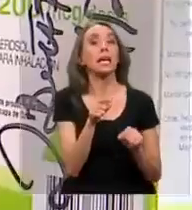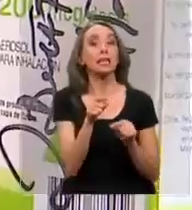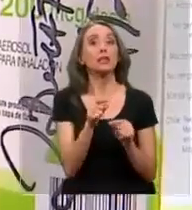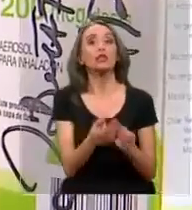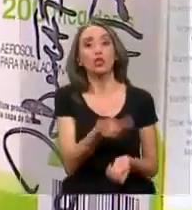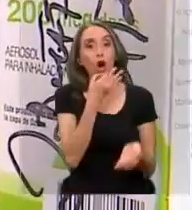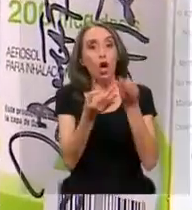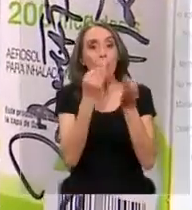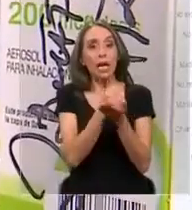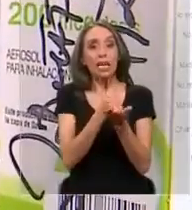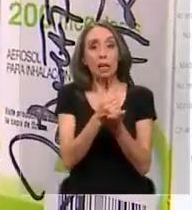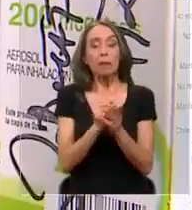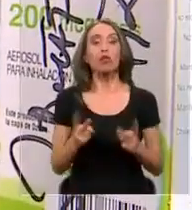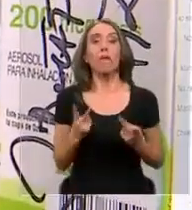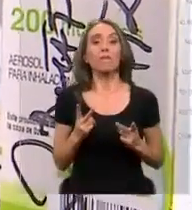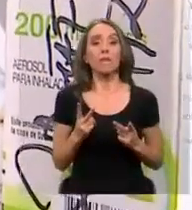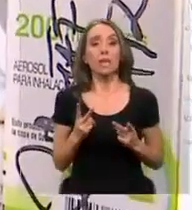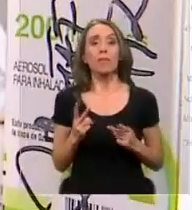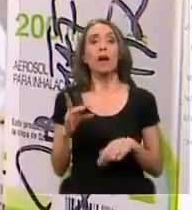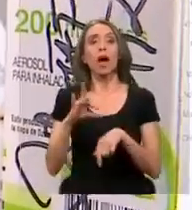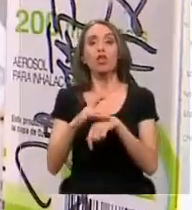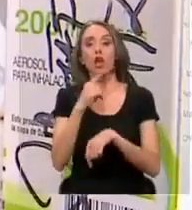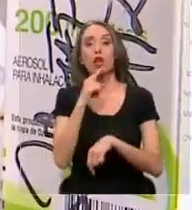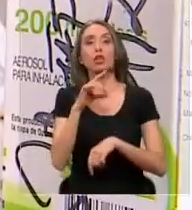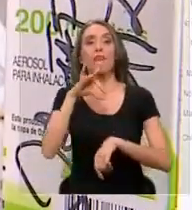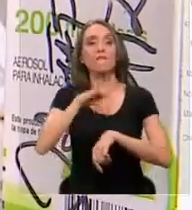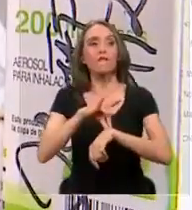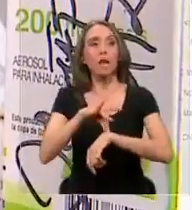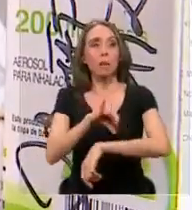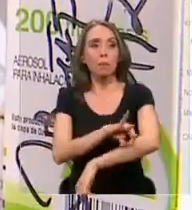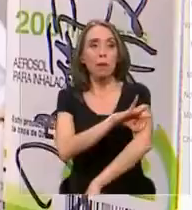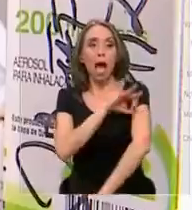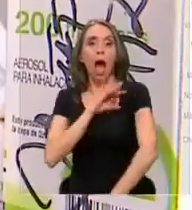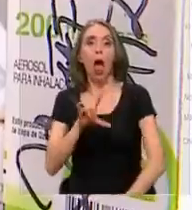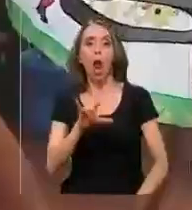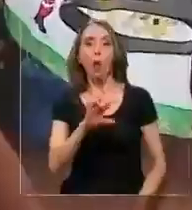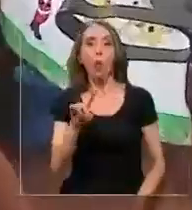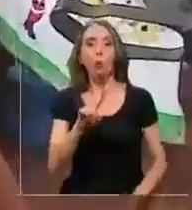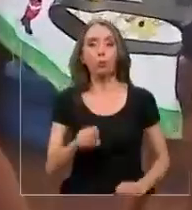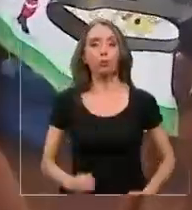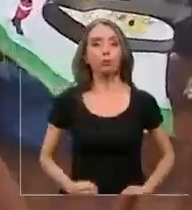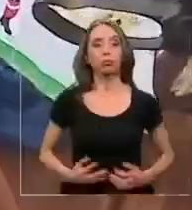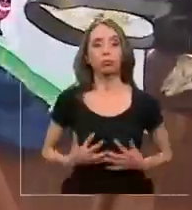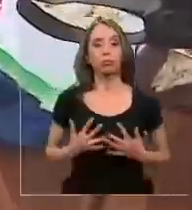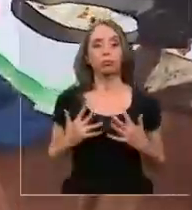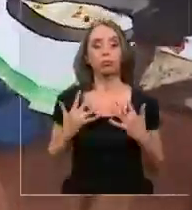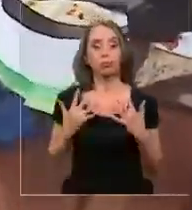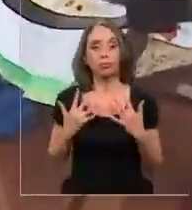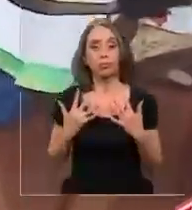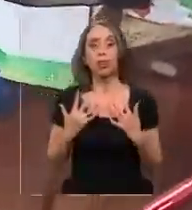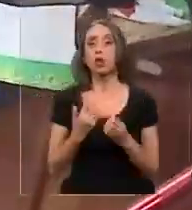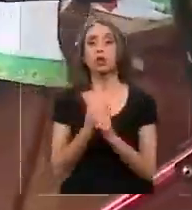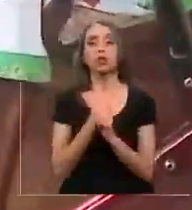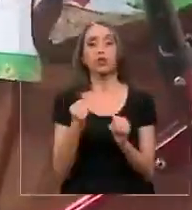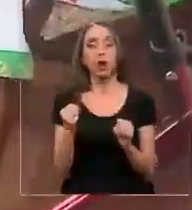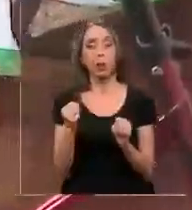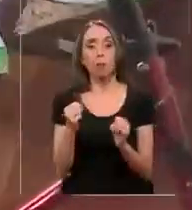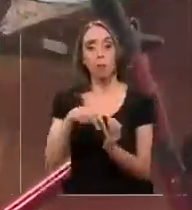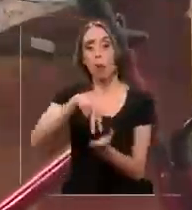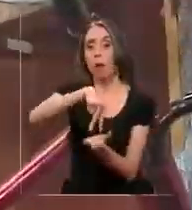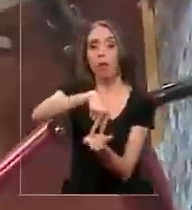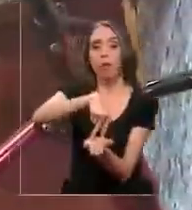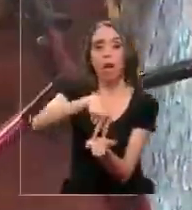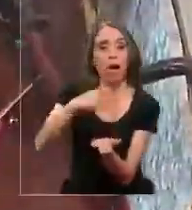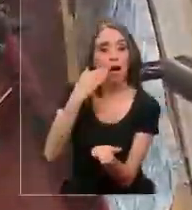la mantienen viva fue diagnosticada con lupus una enfermedad que avanza agresivamente en su cuerpo casi ya no puede sostenerse en pie